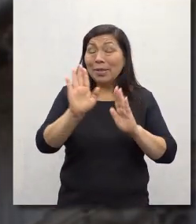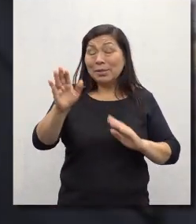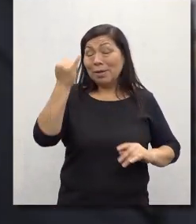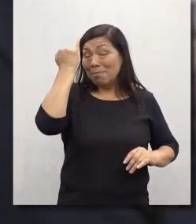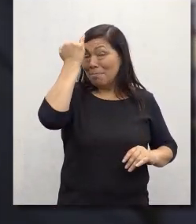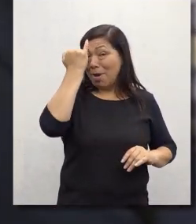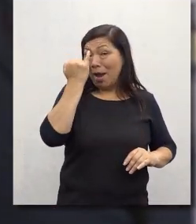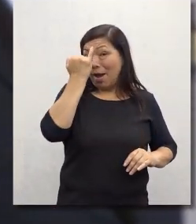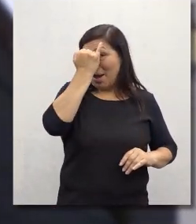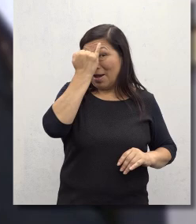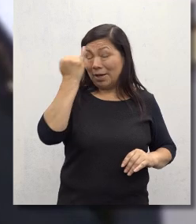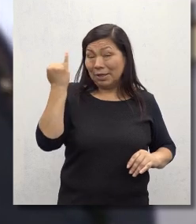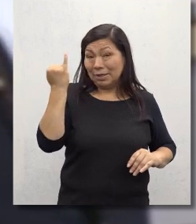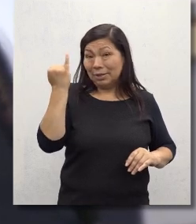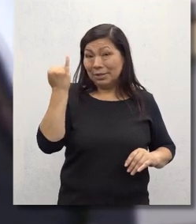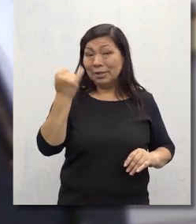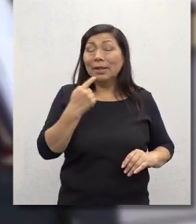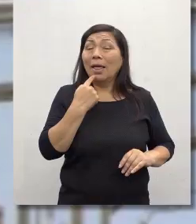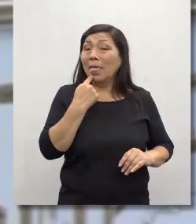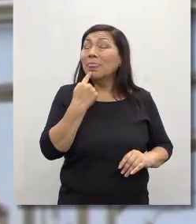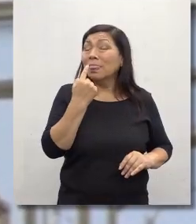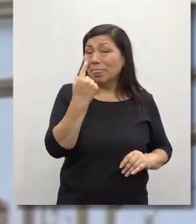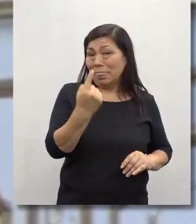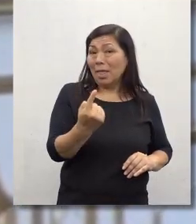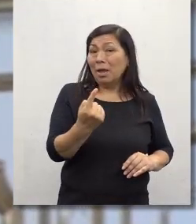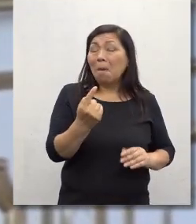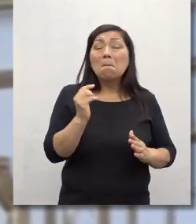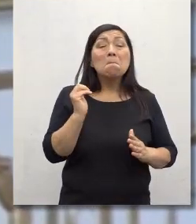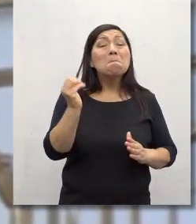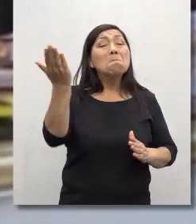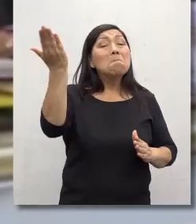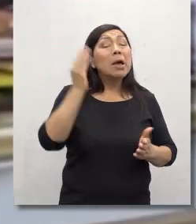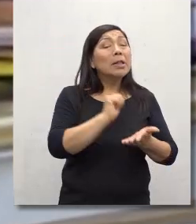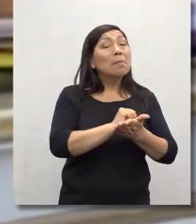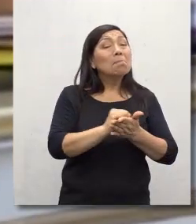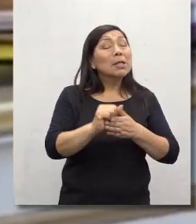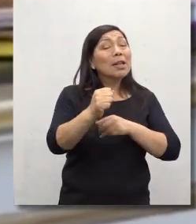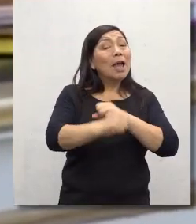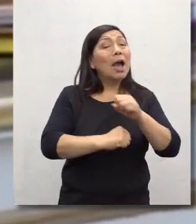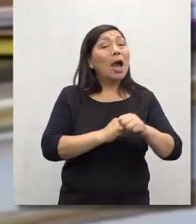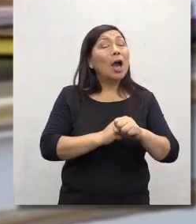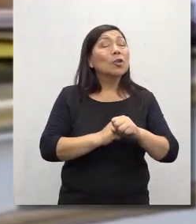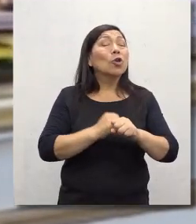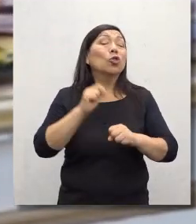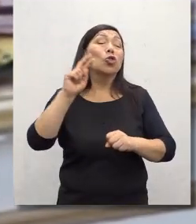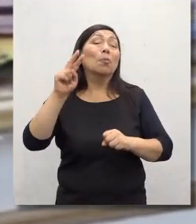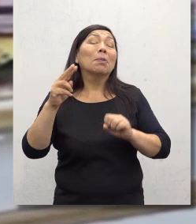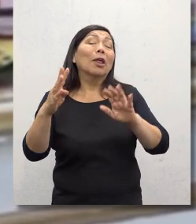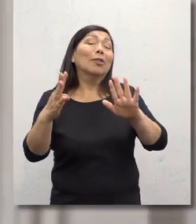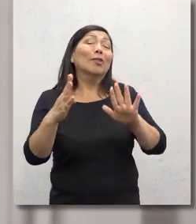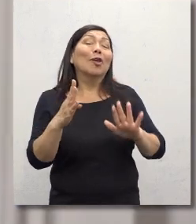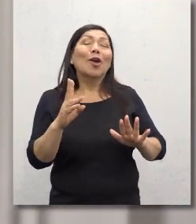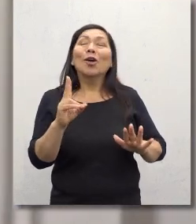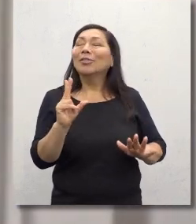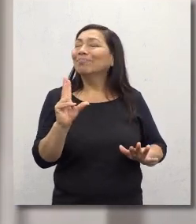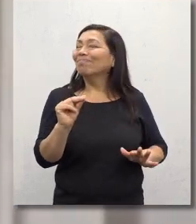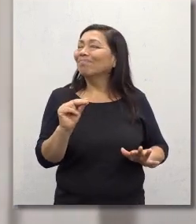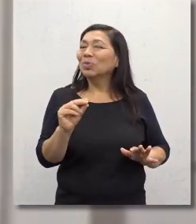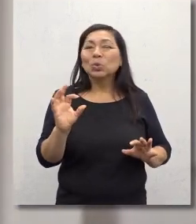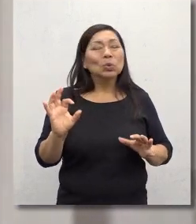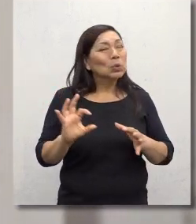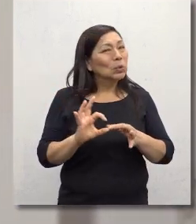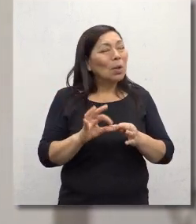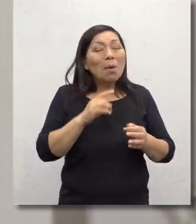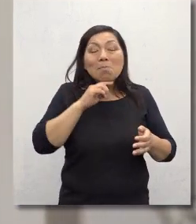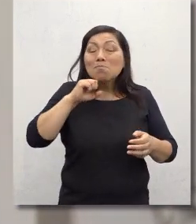italiano, en una histórica sentencia, dictaminara en septiembre del 2019 que no siempre es punible